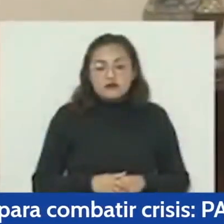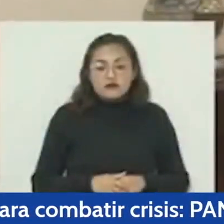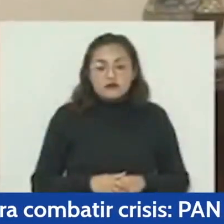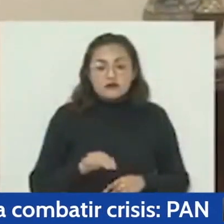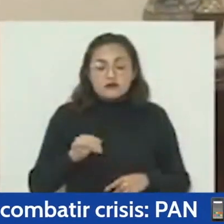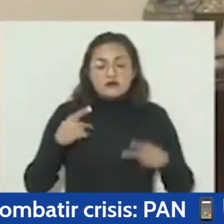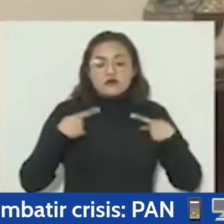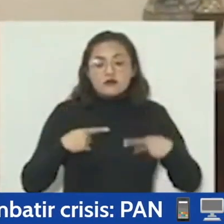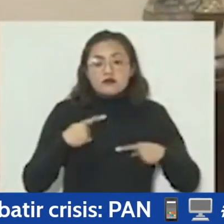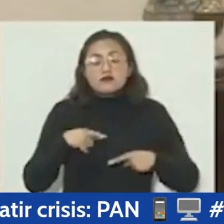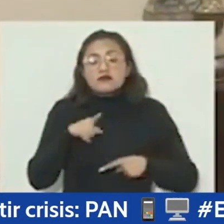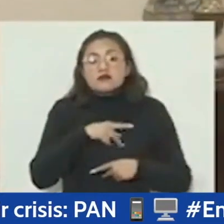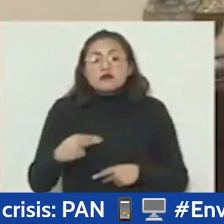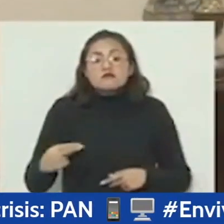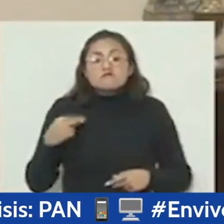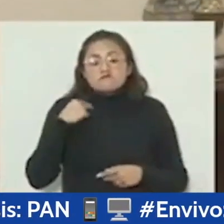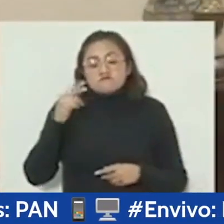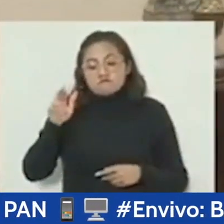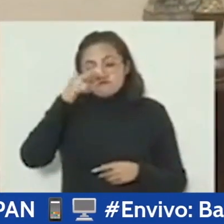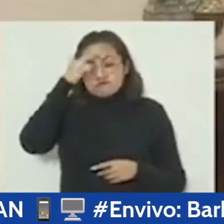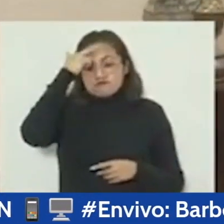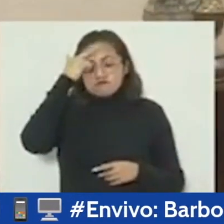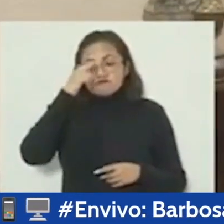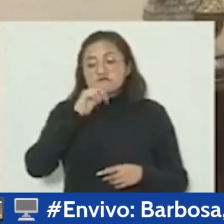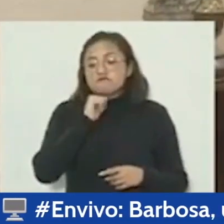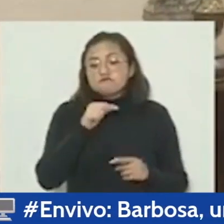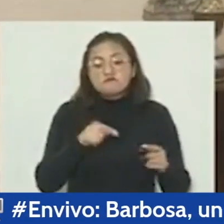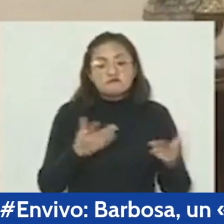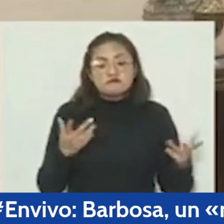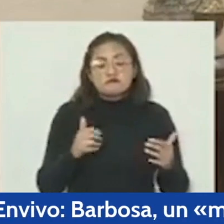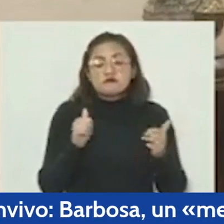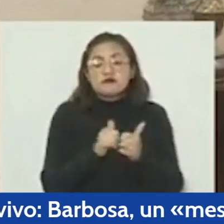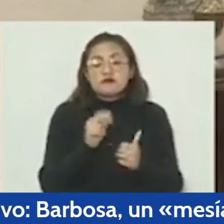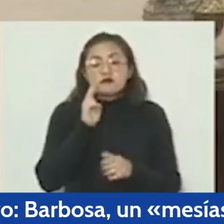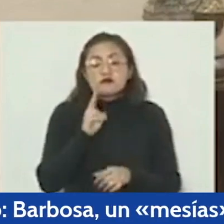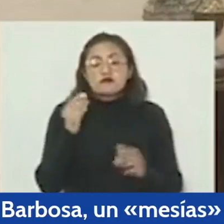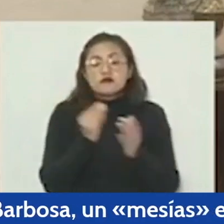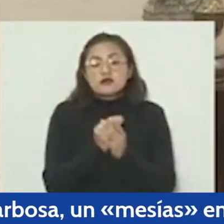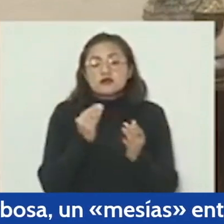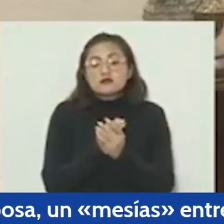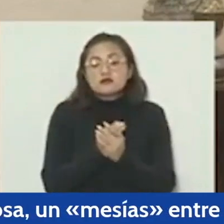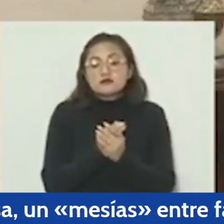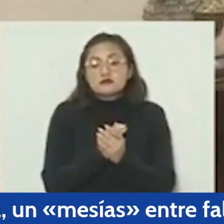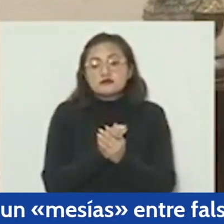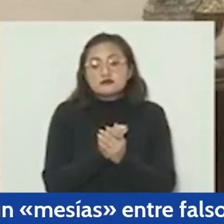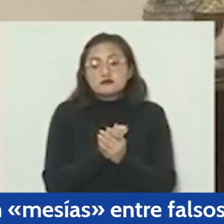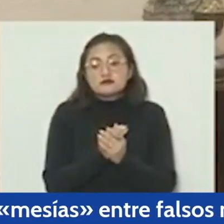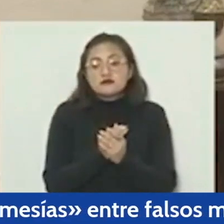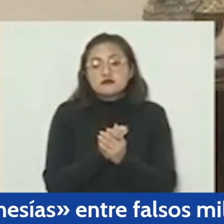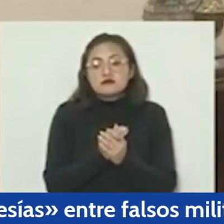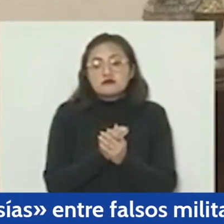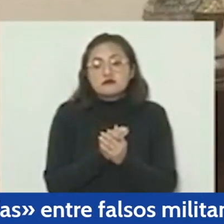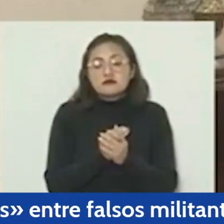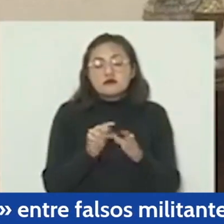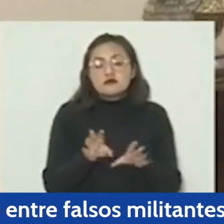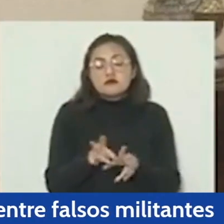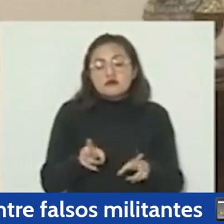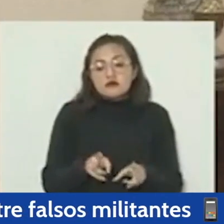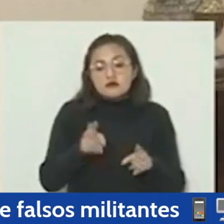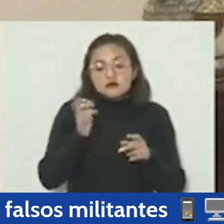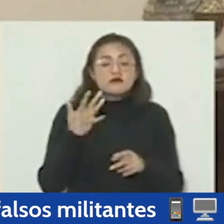Las personas asesinadas nada tenían que ver con los asuntos de robo a